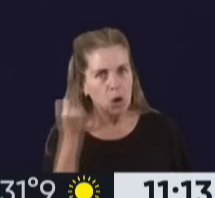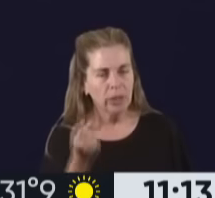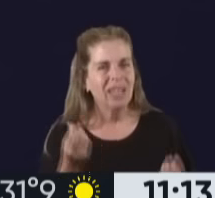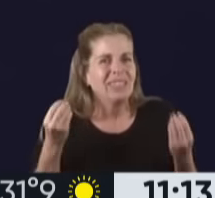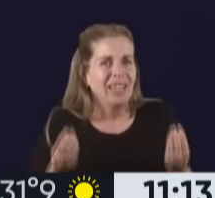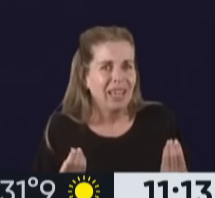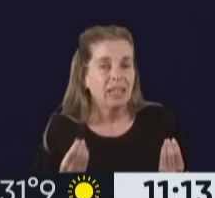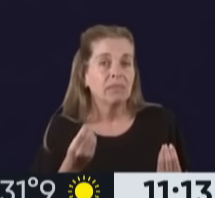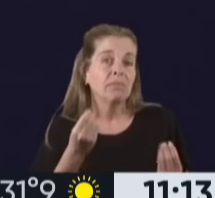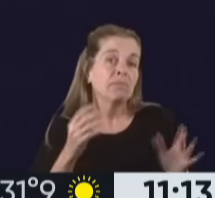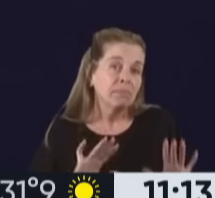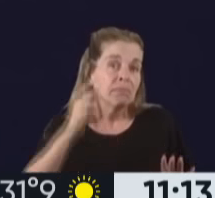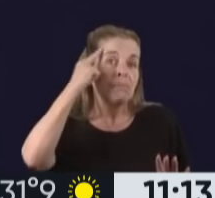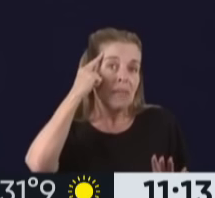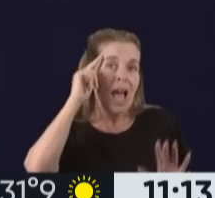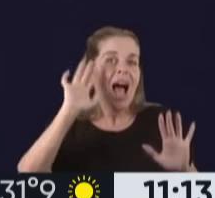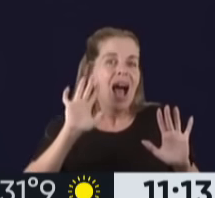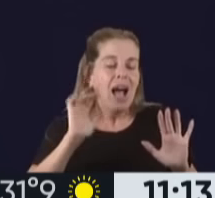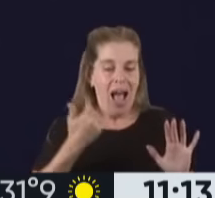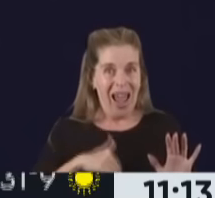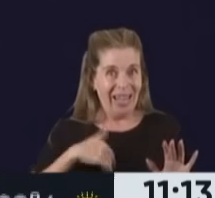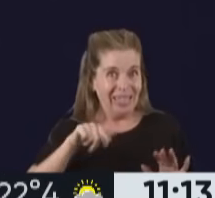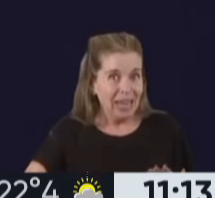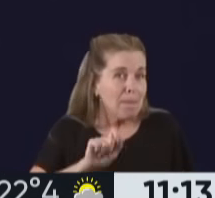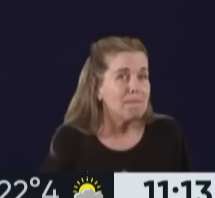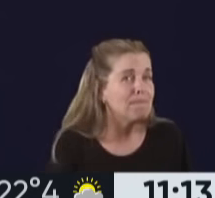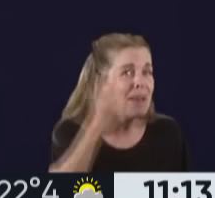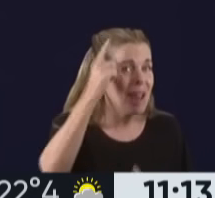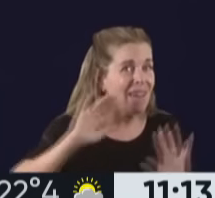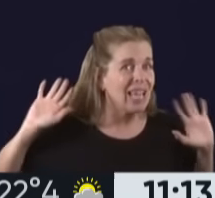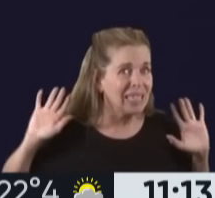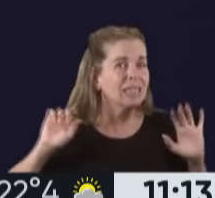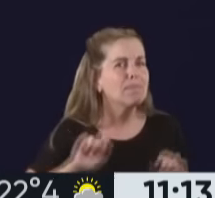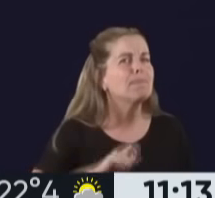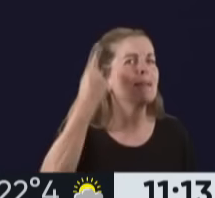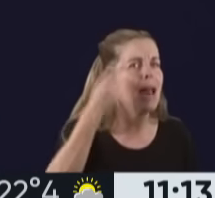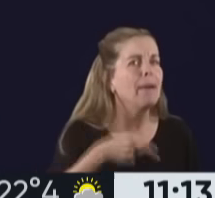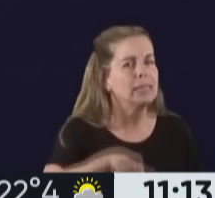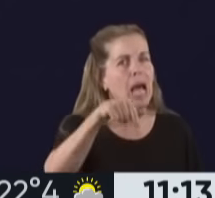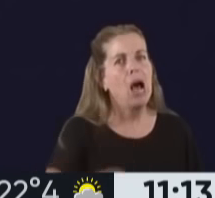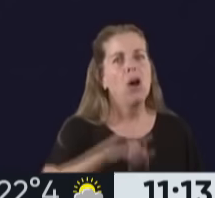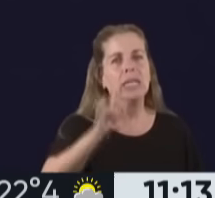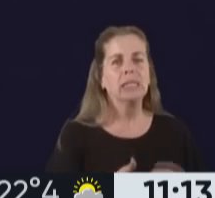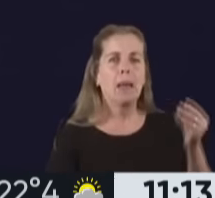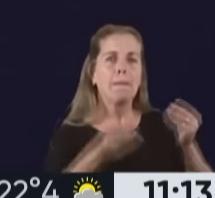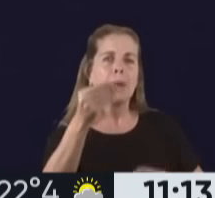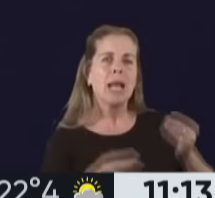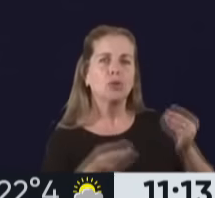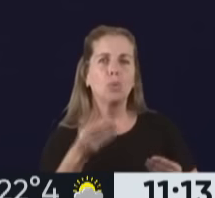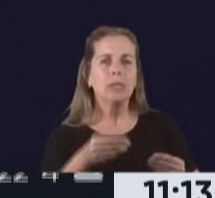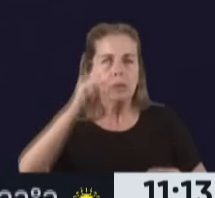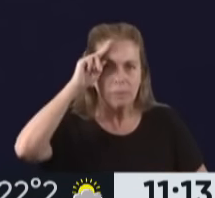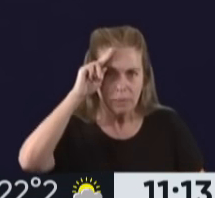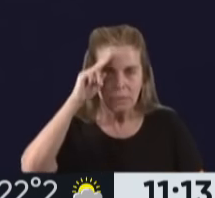que la República Argentina, tal vez por primera vez en su historia, va a tener un presupuesto que respete la regla